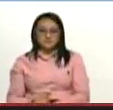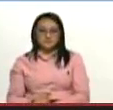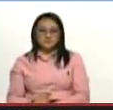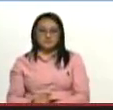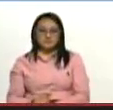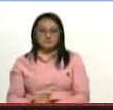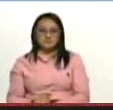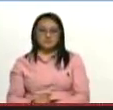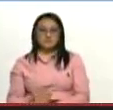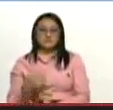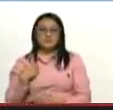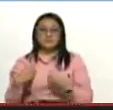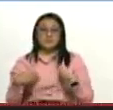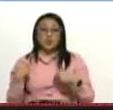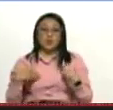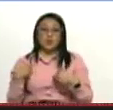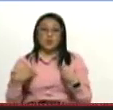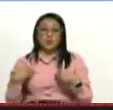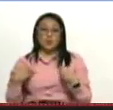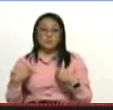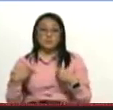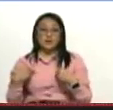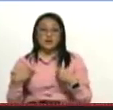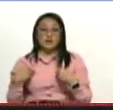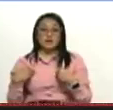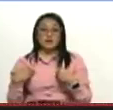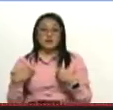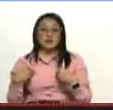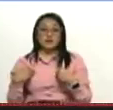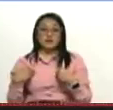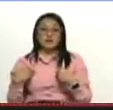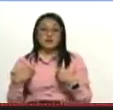nos preocupa profundamente